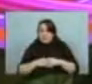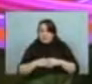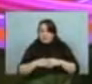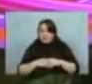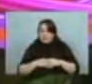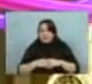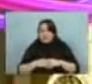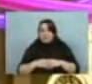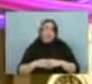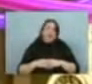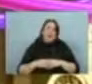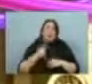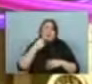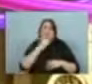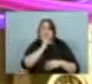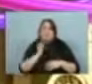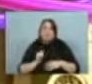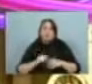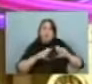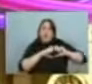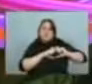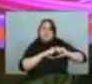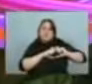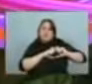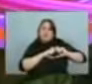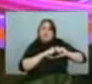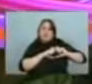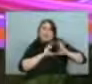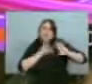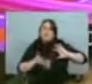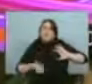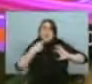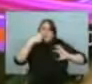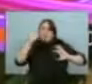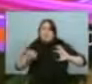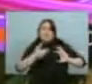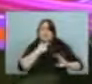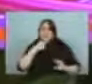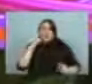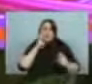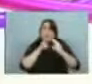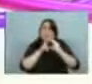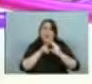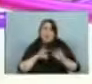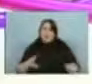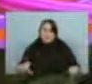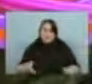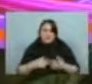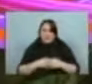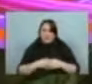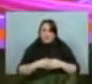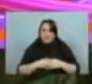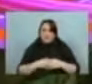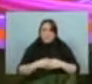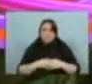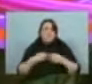Corazón, quiero verte. No me digas así, que me vas a poner colorada. Vos sabes qué ganas que tengo de verte. Todo llega. ¿Cómo crees